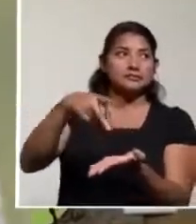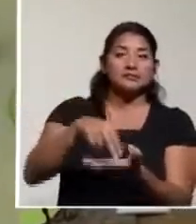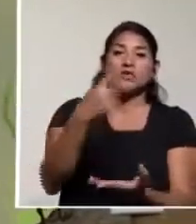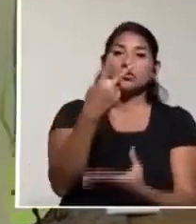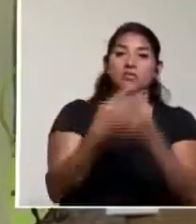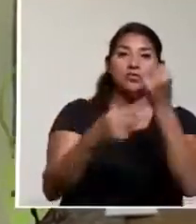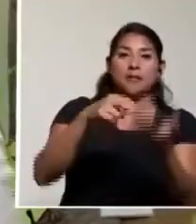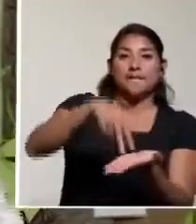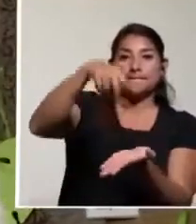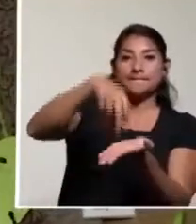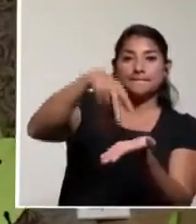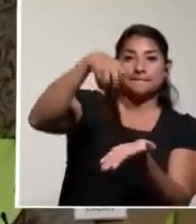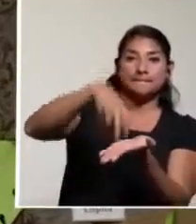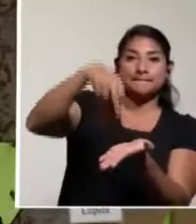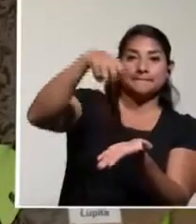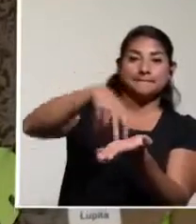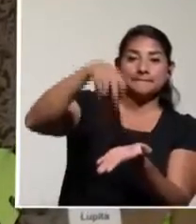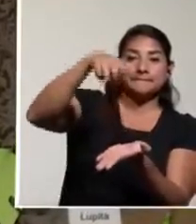Juntos.